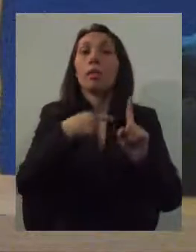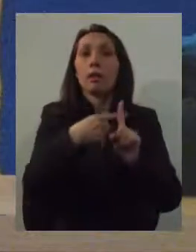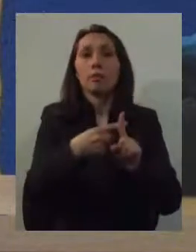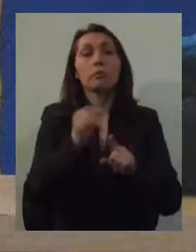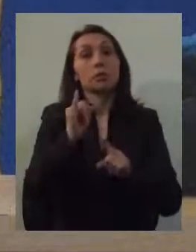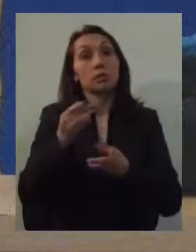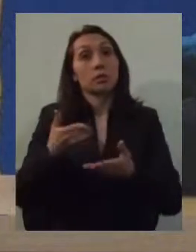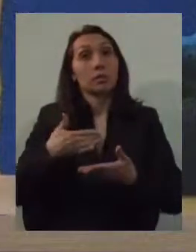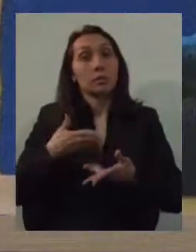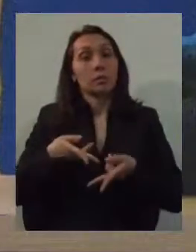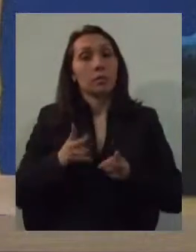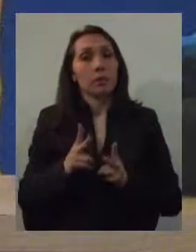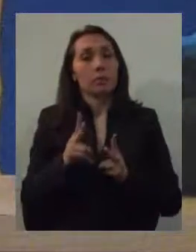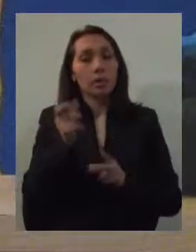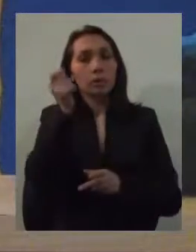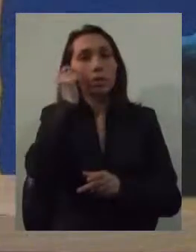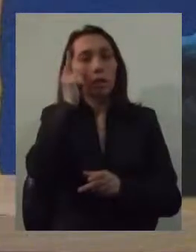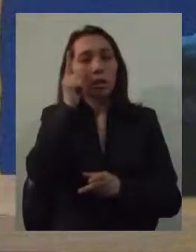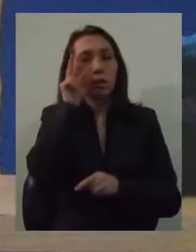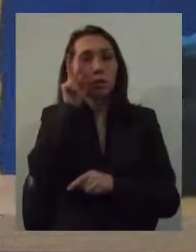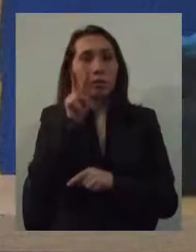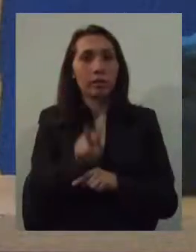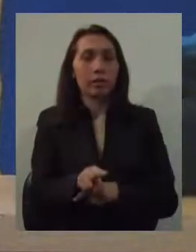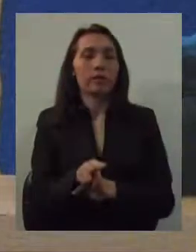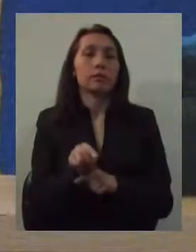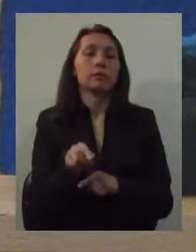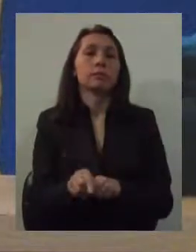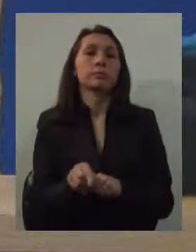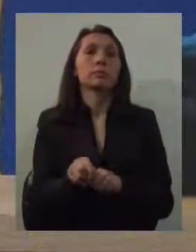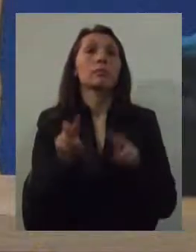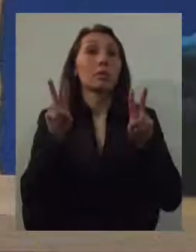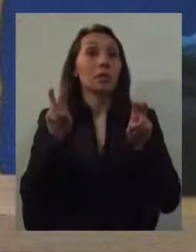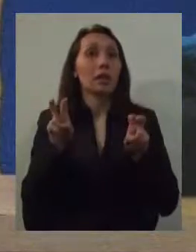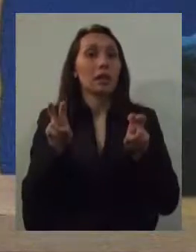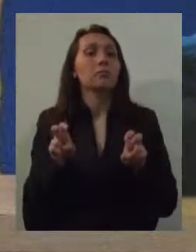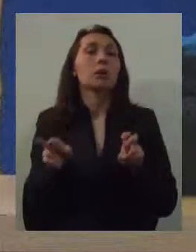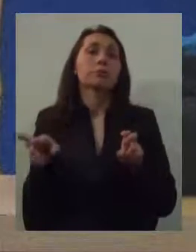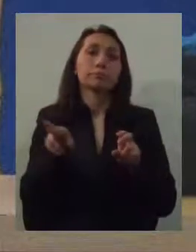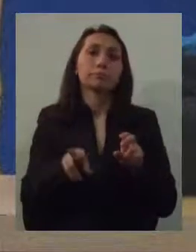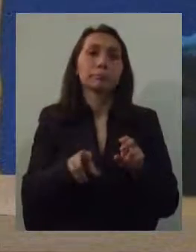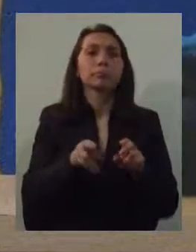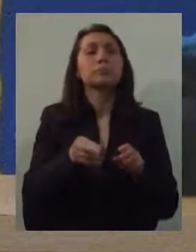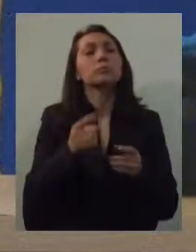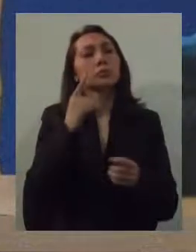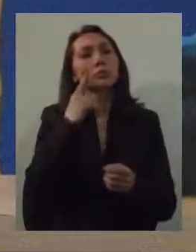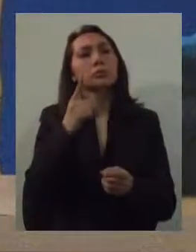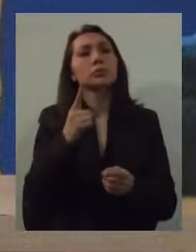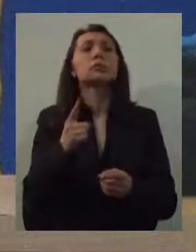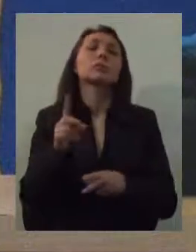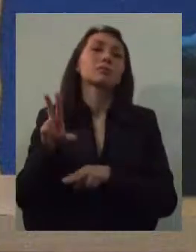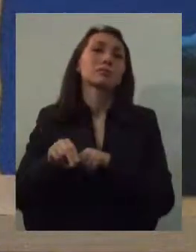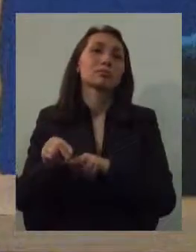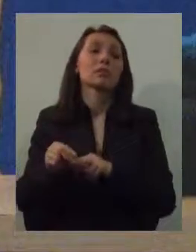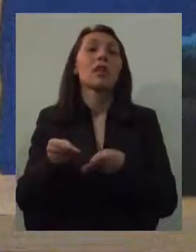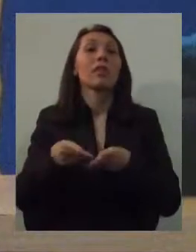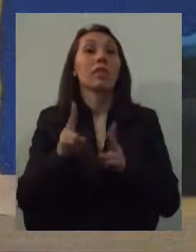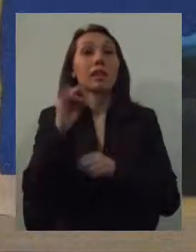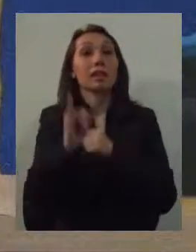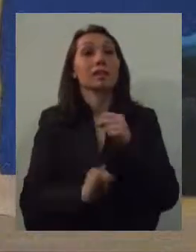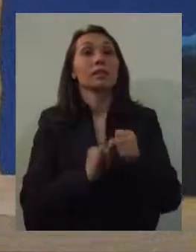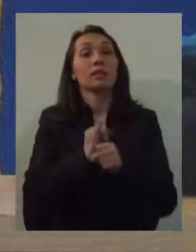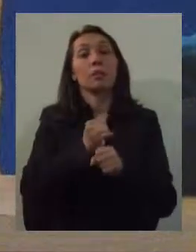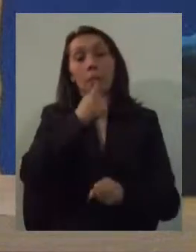se me permite, tomando en cuenta los temas clásicos del derecho internacional privado, que